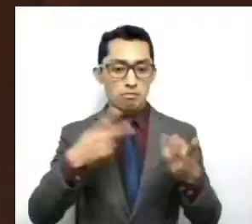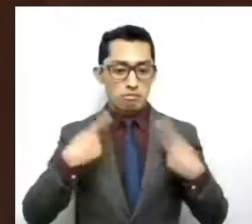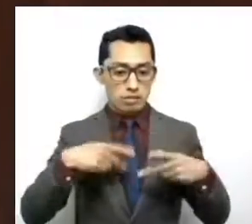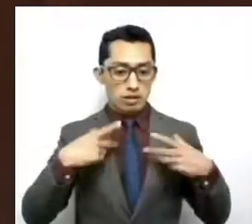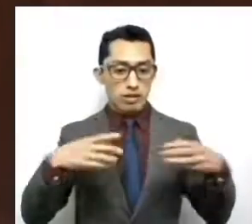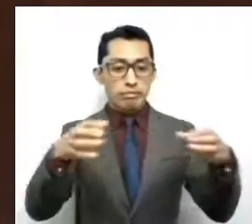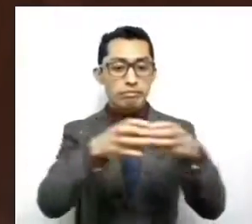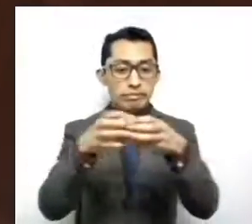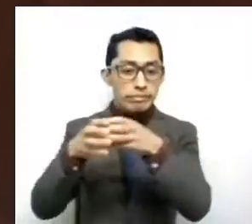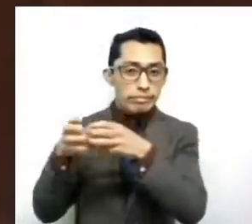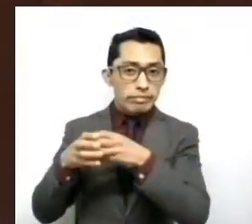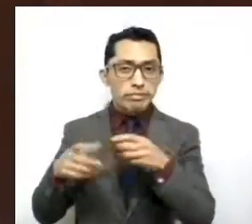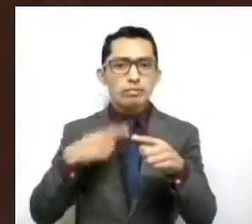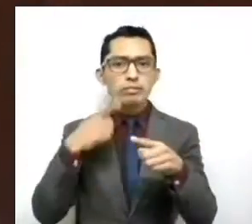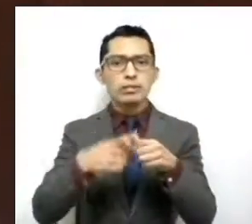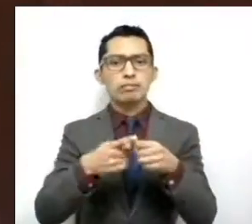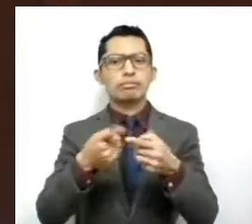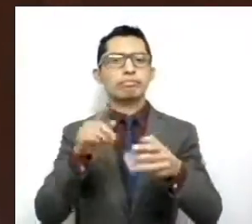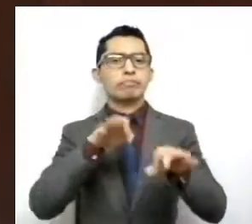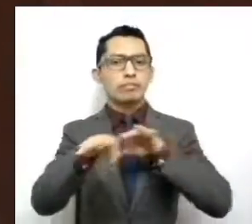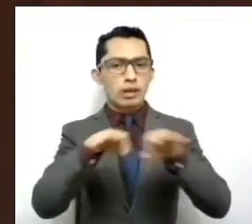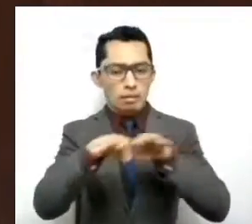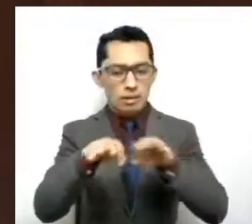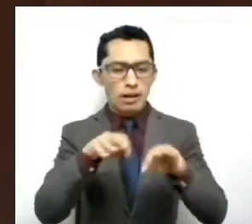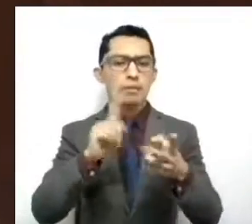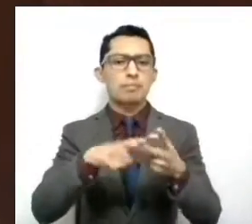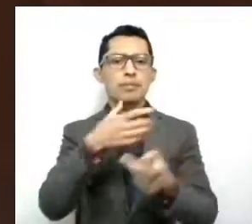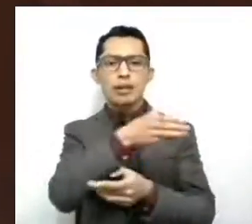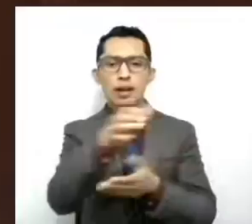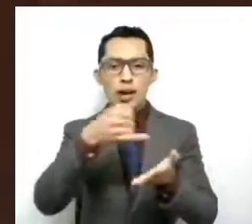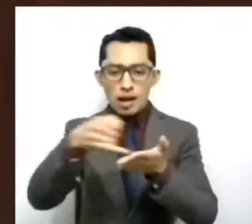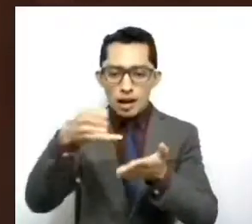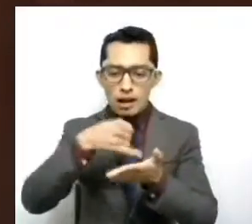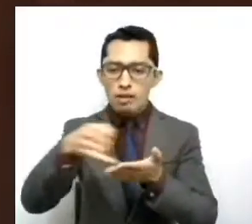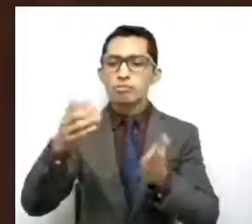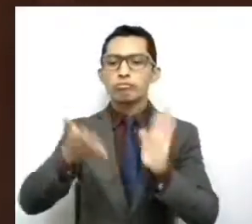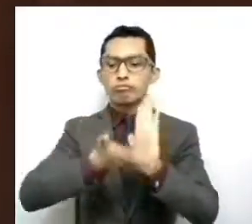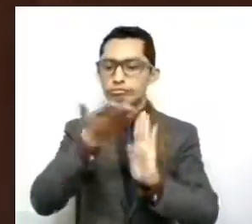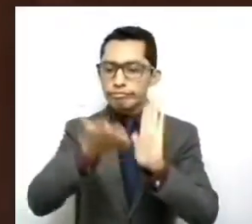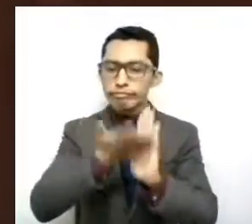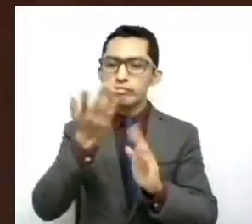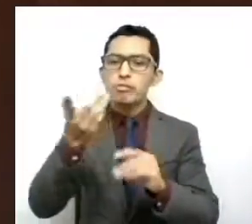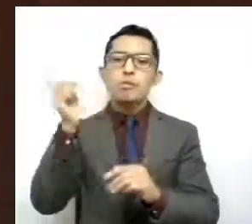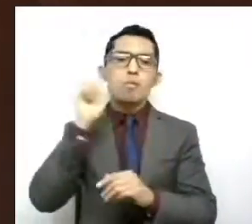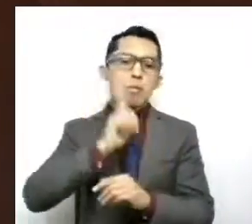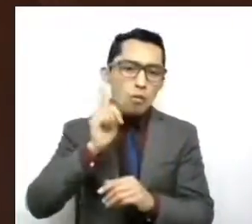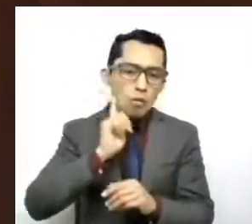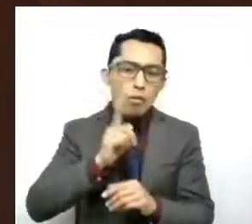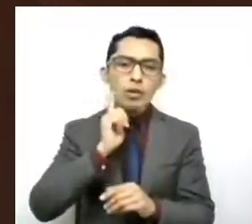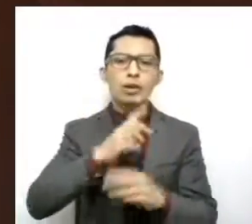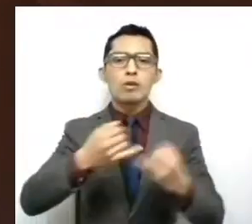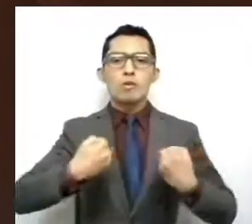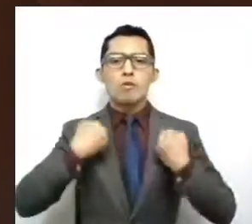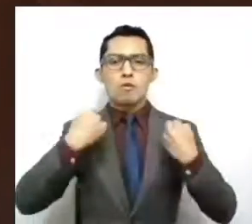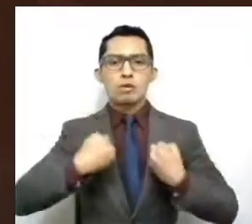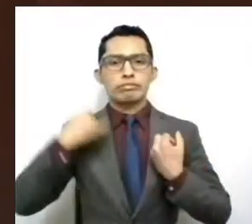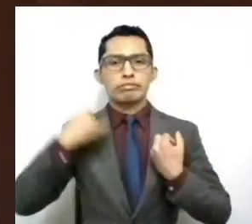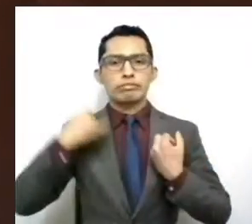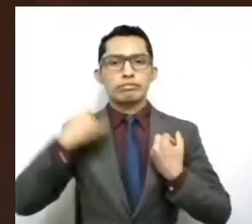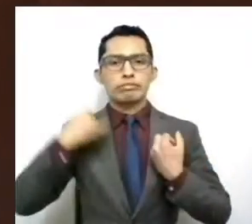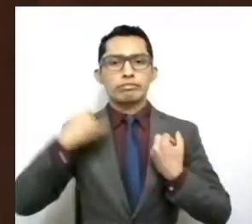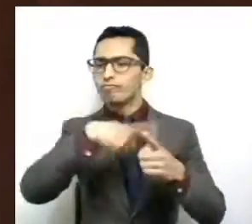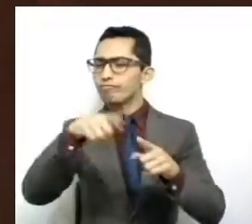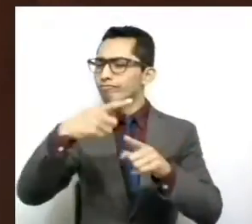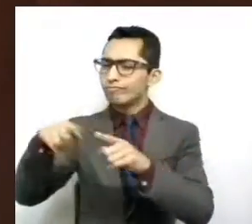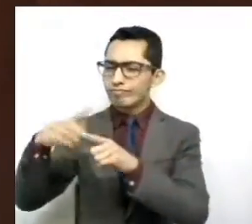son los empleados, jornaleros, obreros, campesinos, mujeres, jóvenes indígenas y demás sectores